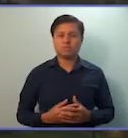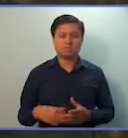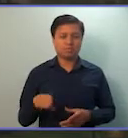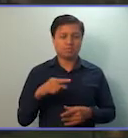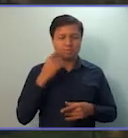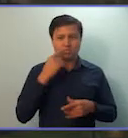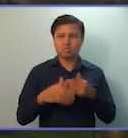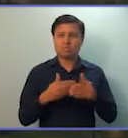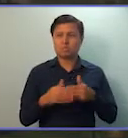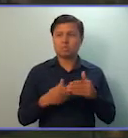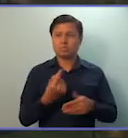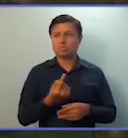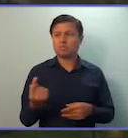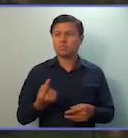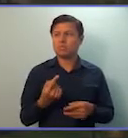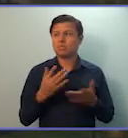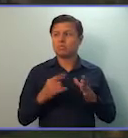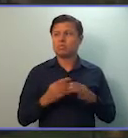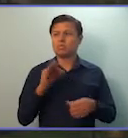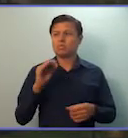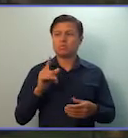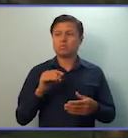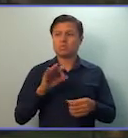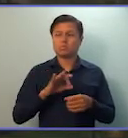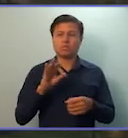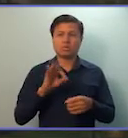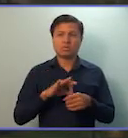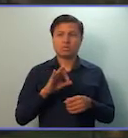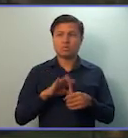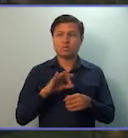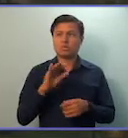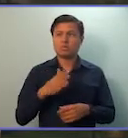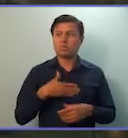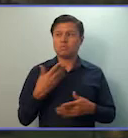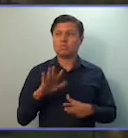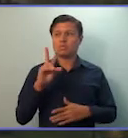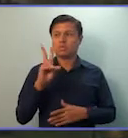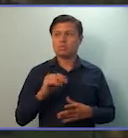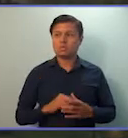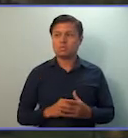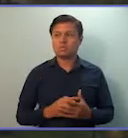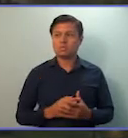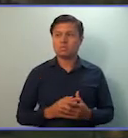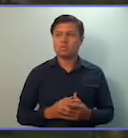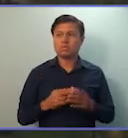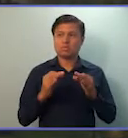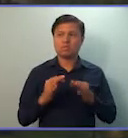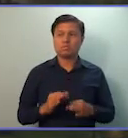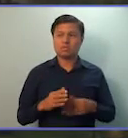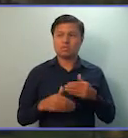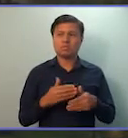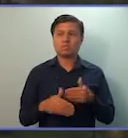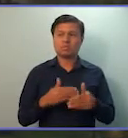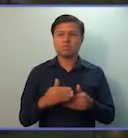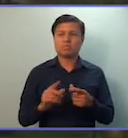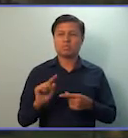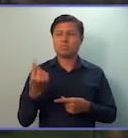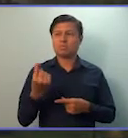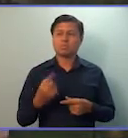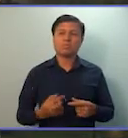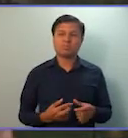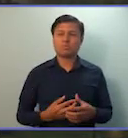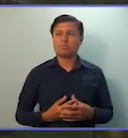el procesamiento de los de los resultados electoral vamos a tener dos formas de procesar uno es la